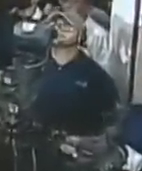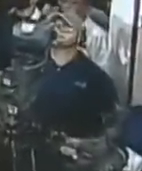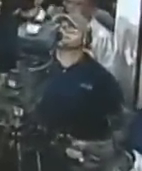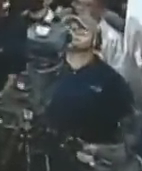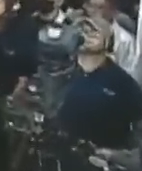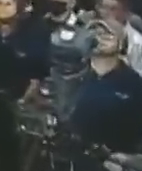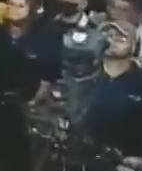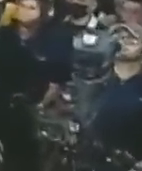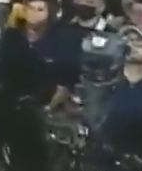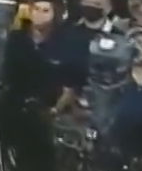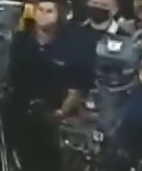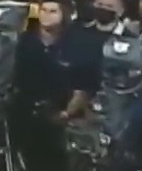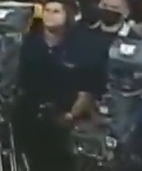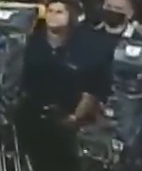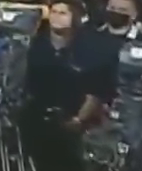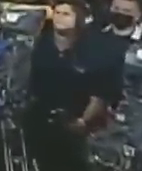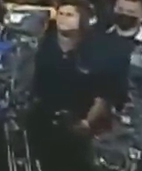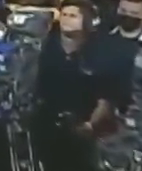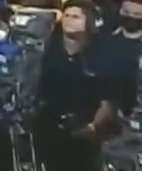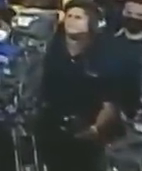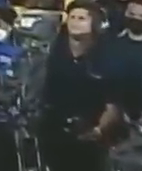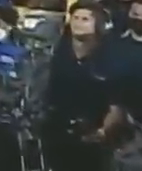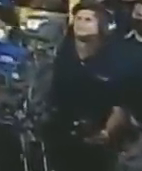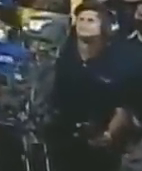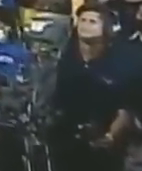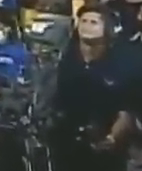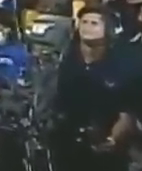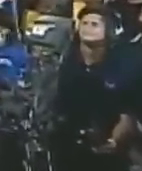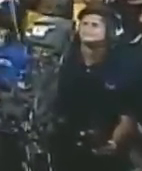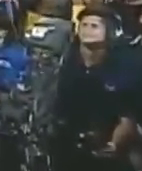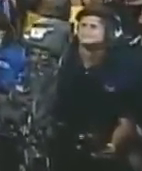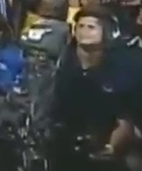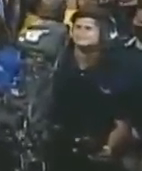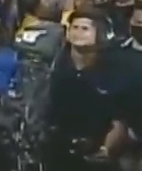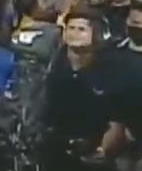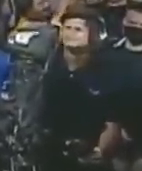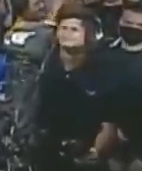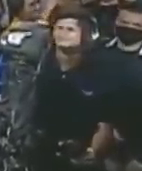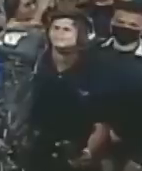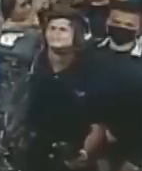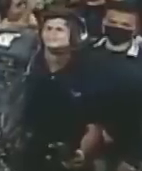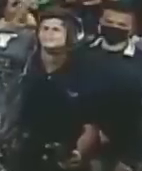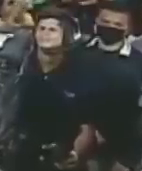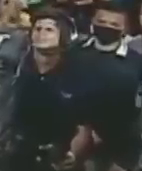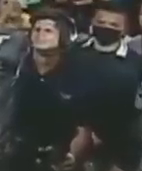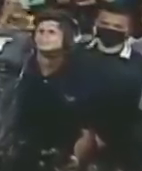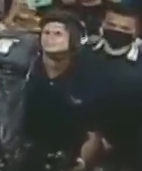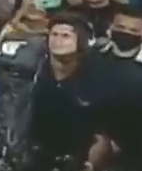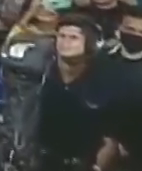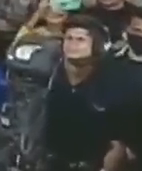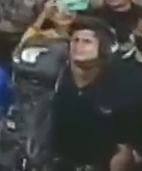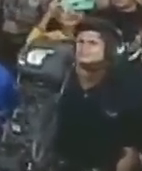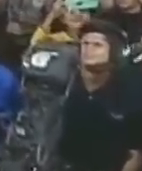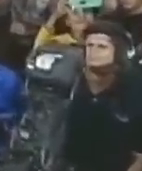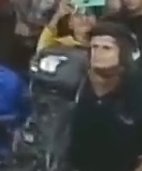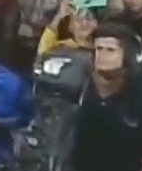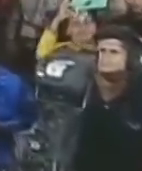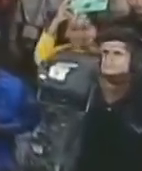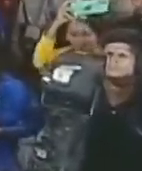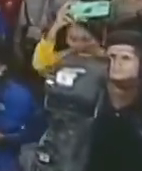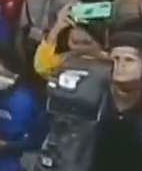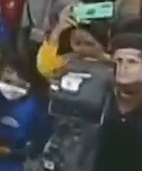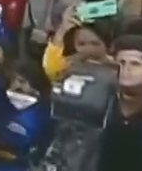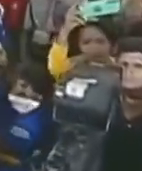organización dentro de las empresas. Asimismo, se busca crear un gran centro